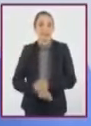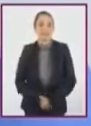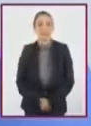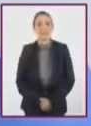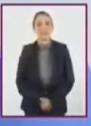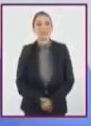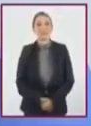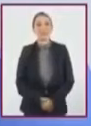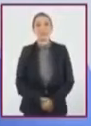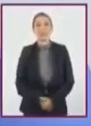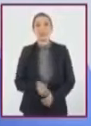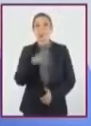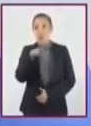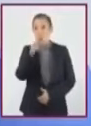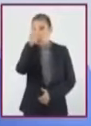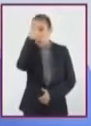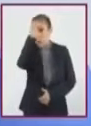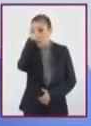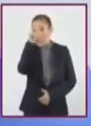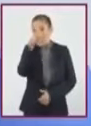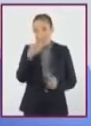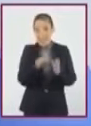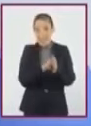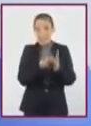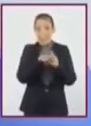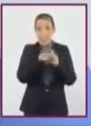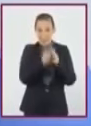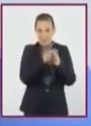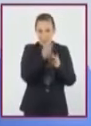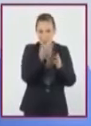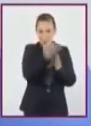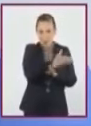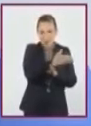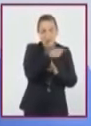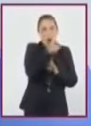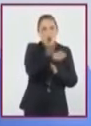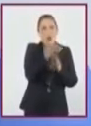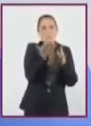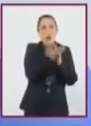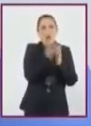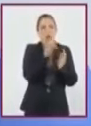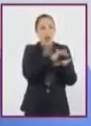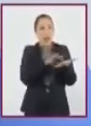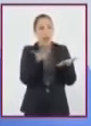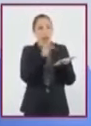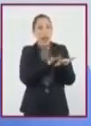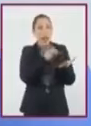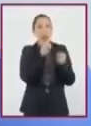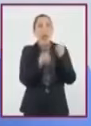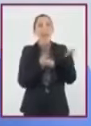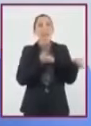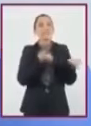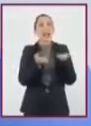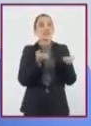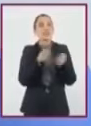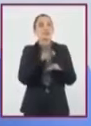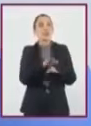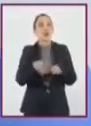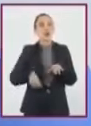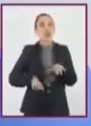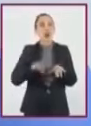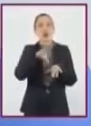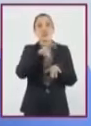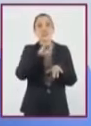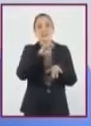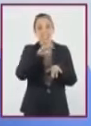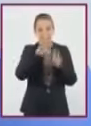naciones. Recordarán que esta sesión inició precisamente con un fragmento de la obra Ensayo sobre el gobierno